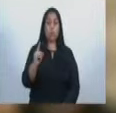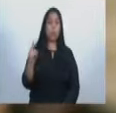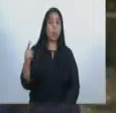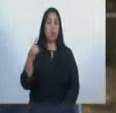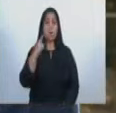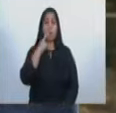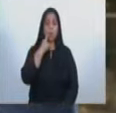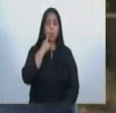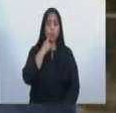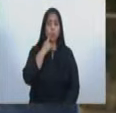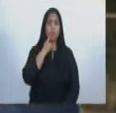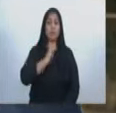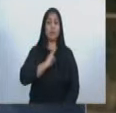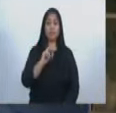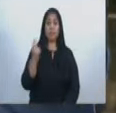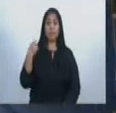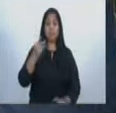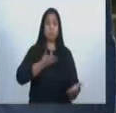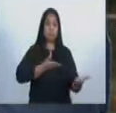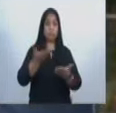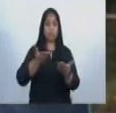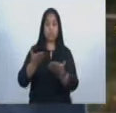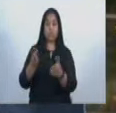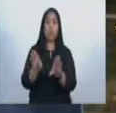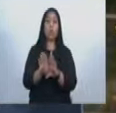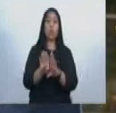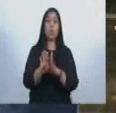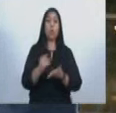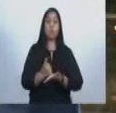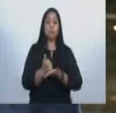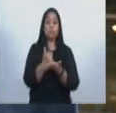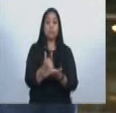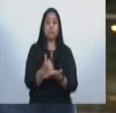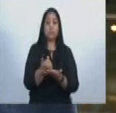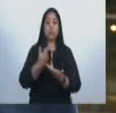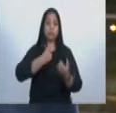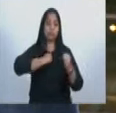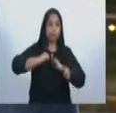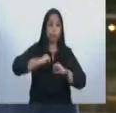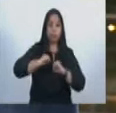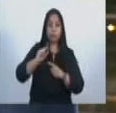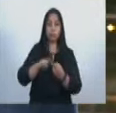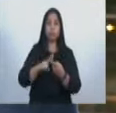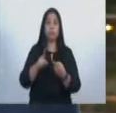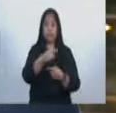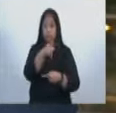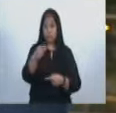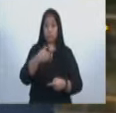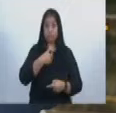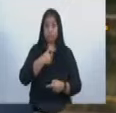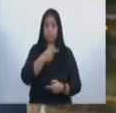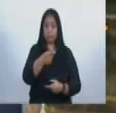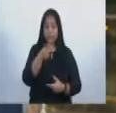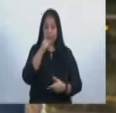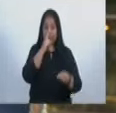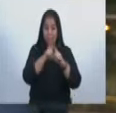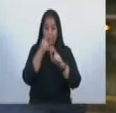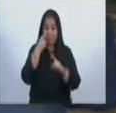autoridad que está para servir como vehículo de la energía que ustedes tienen y para